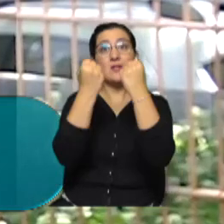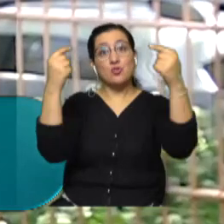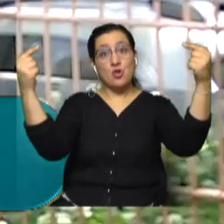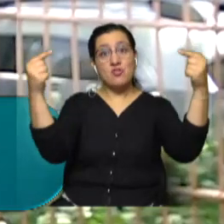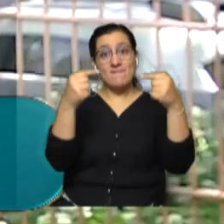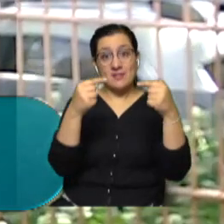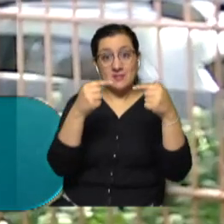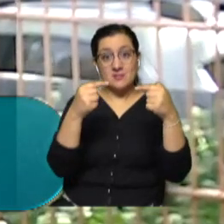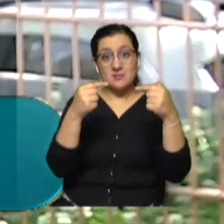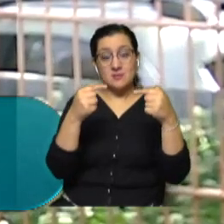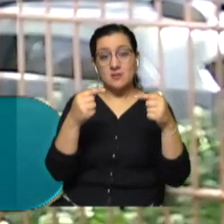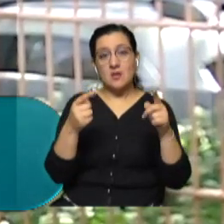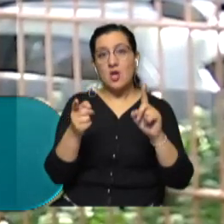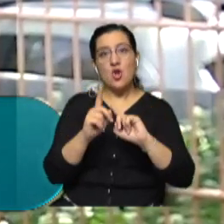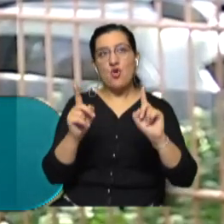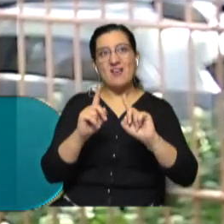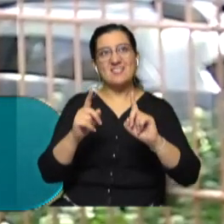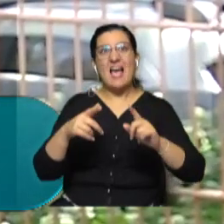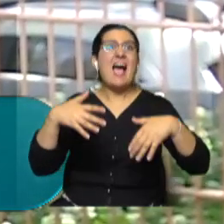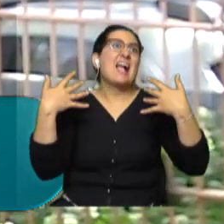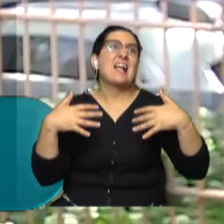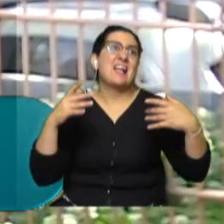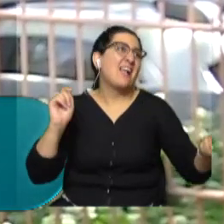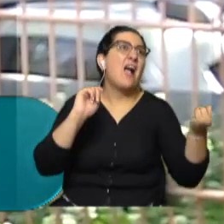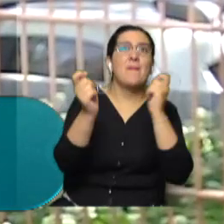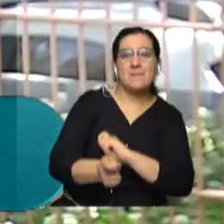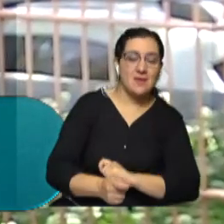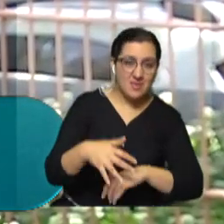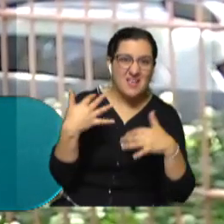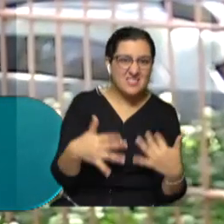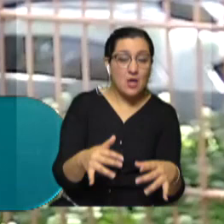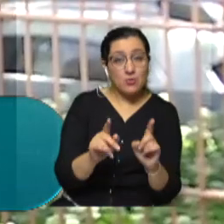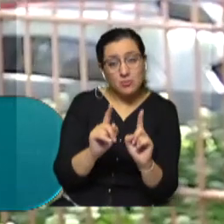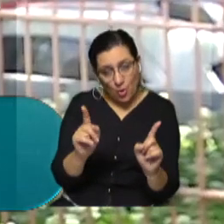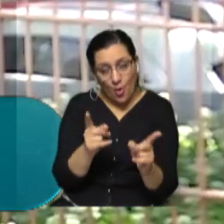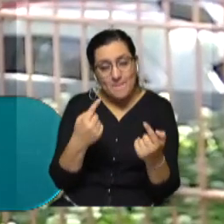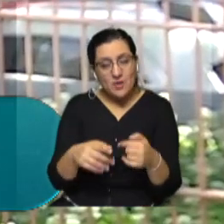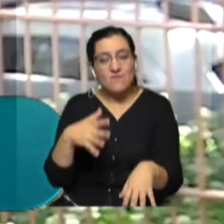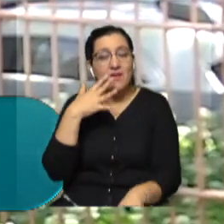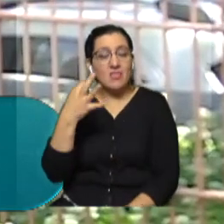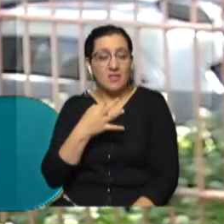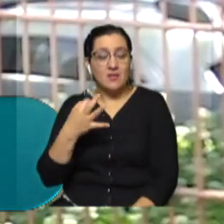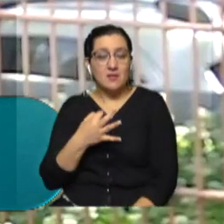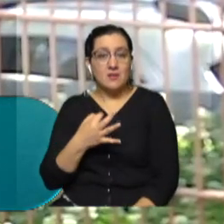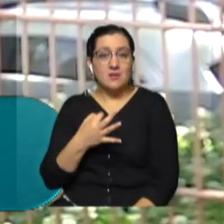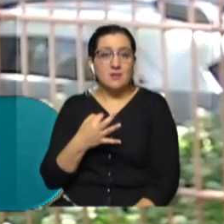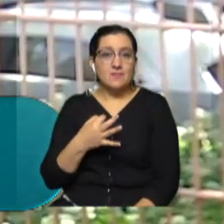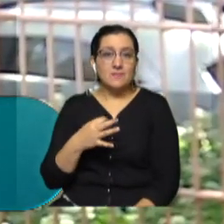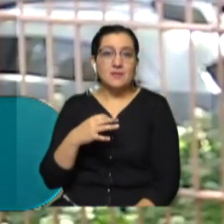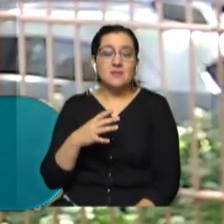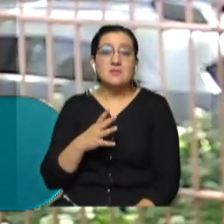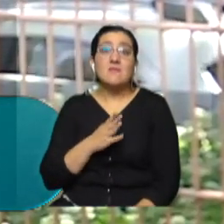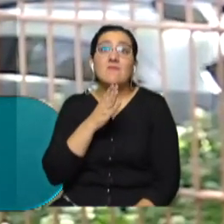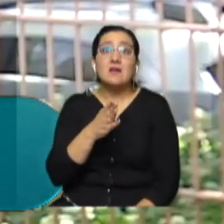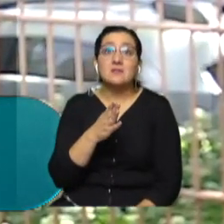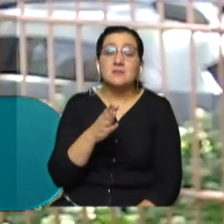debates no es tan grande como se cree. Sin embargo, es cierto que al llegar